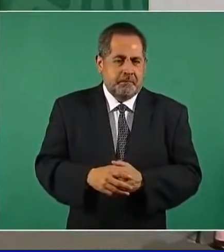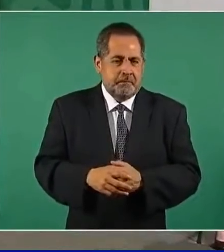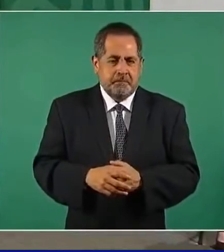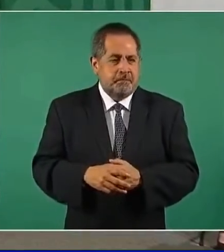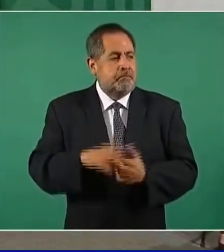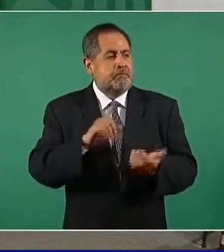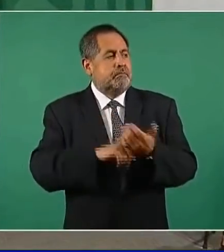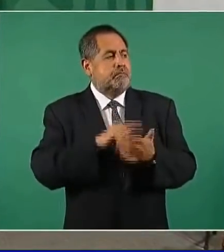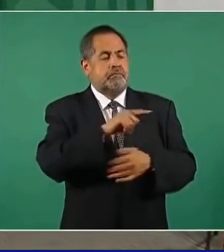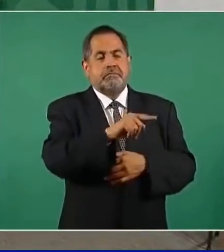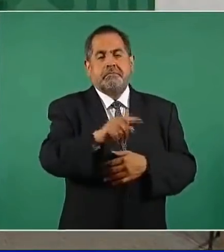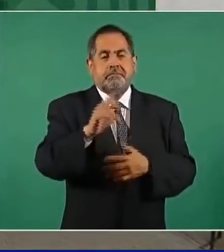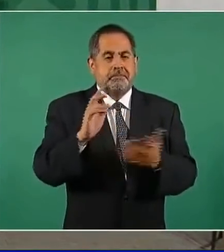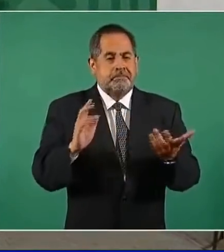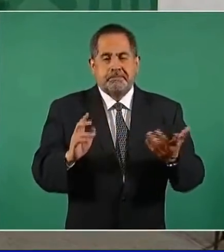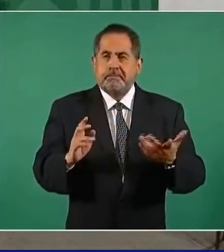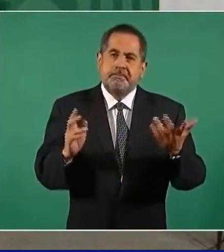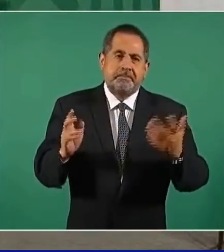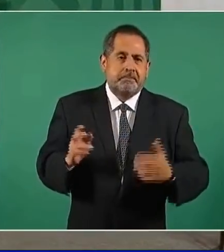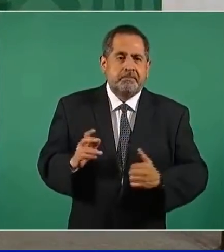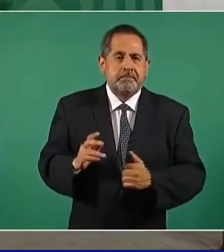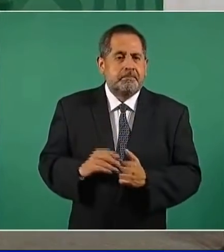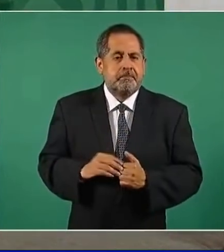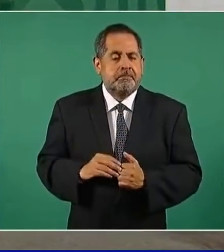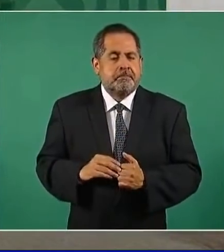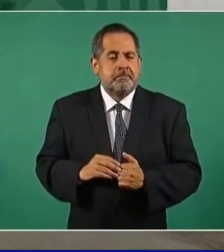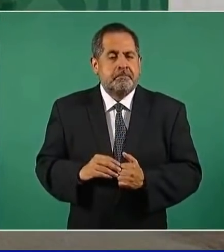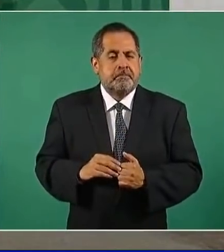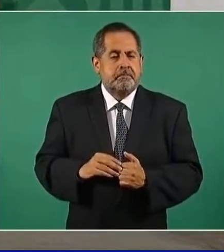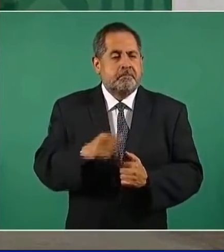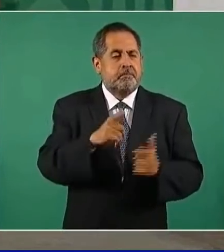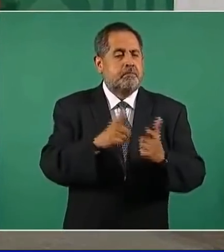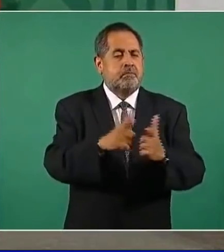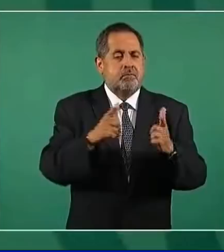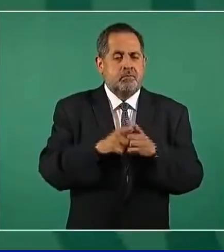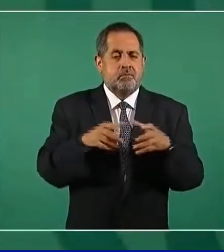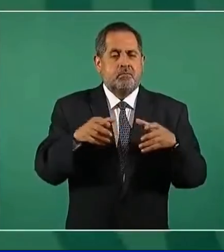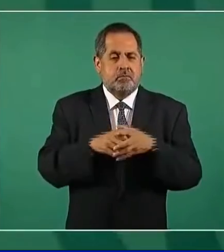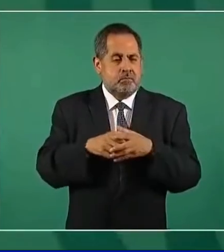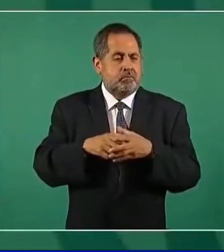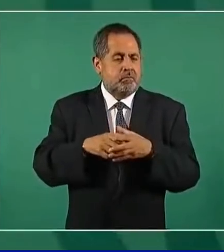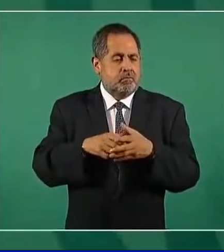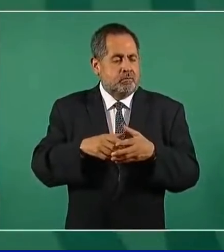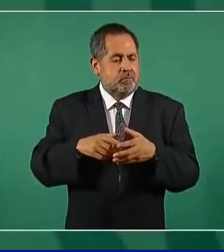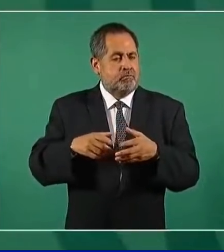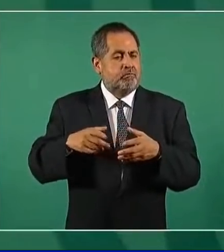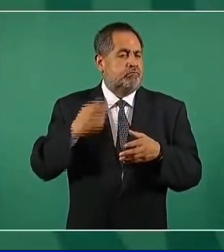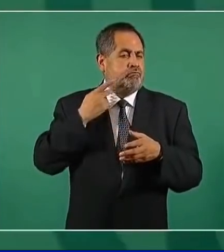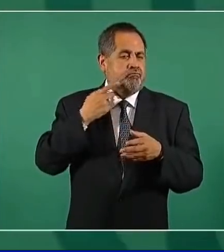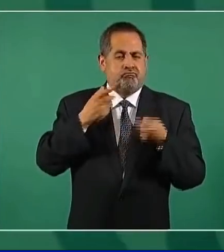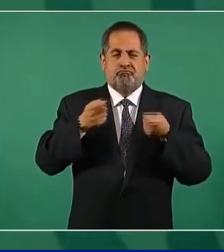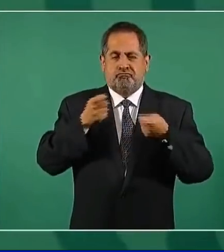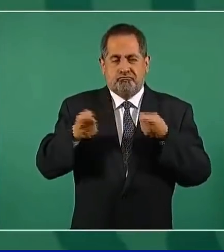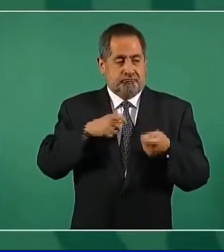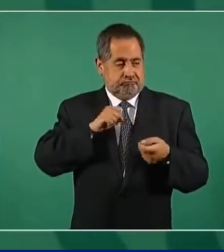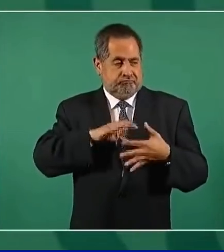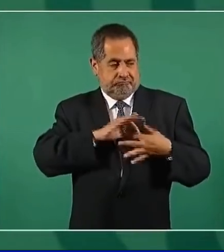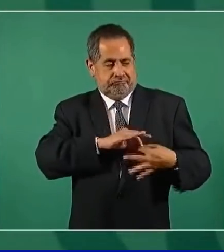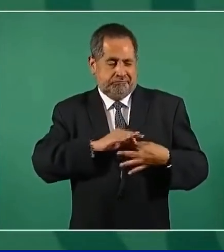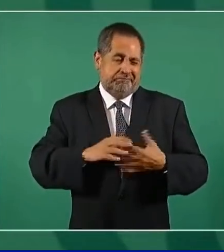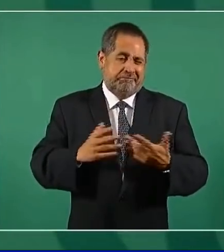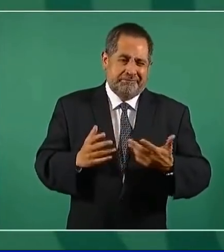porque son de el partido en el gobierno.